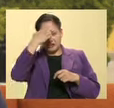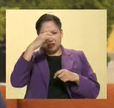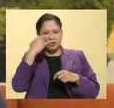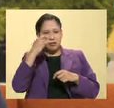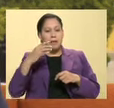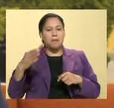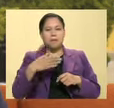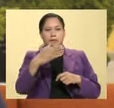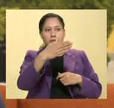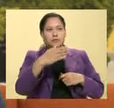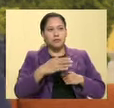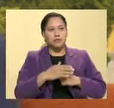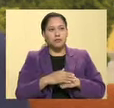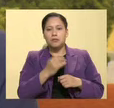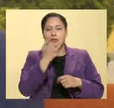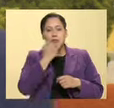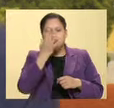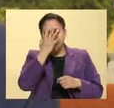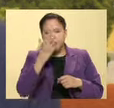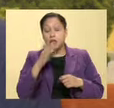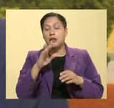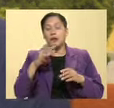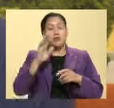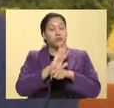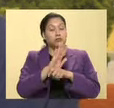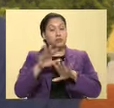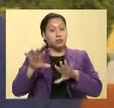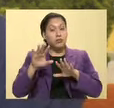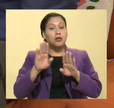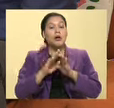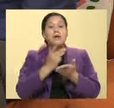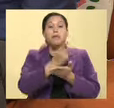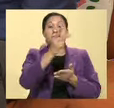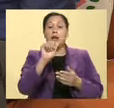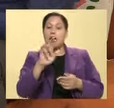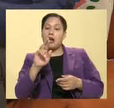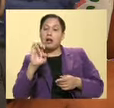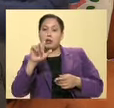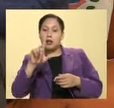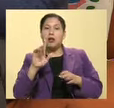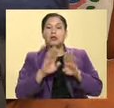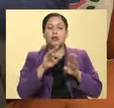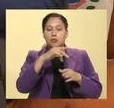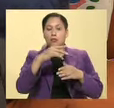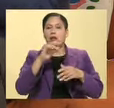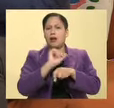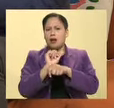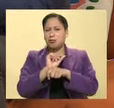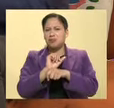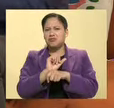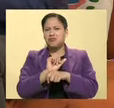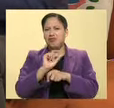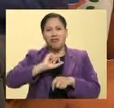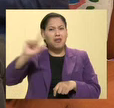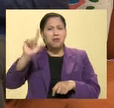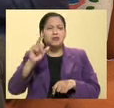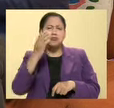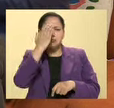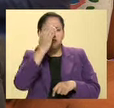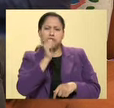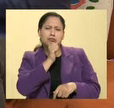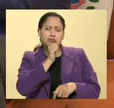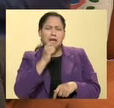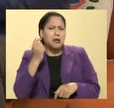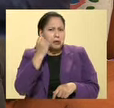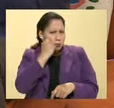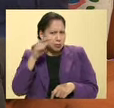Uh-huh. Híjole, se me olvida, qué pena. Sí. Una gran película que además está nominada al Ariel, con un elenco, además actores no necesariamente conocidos,